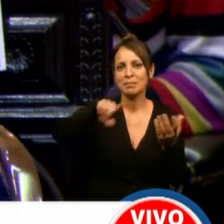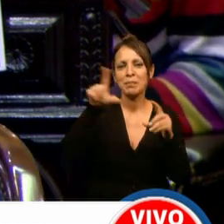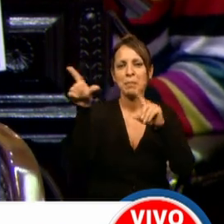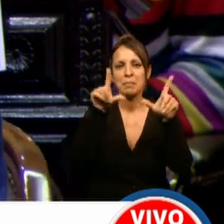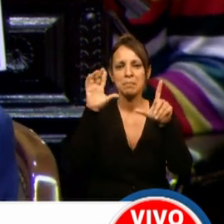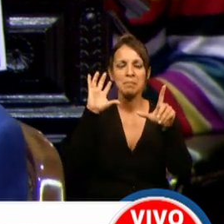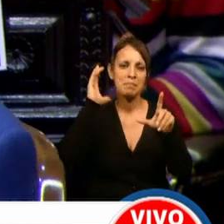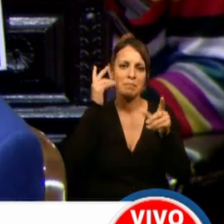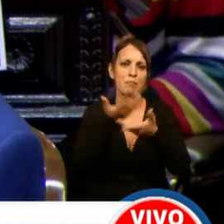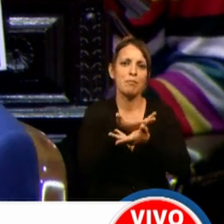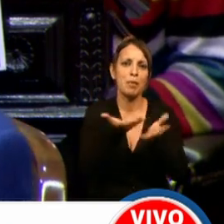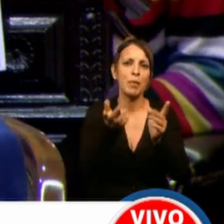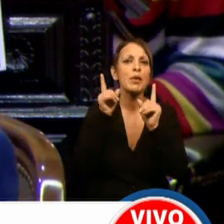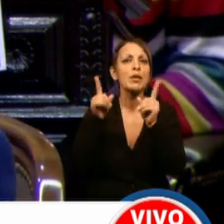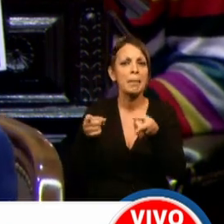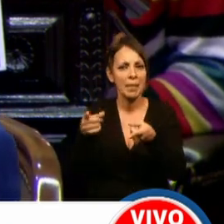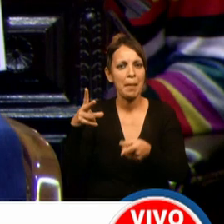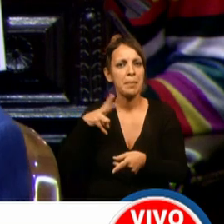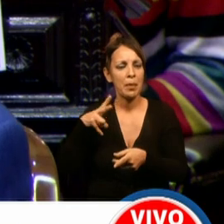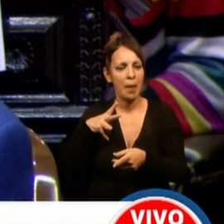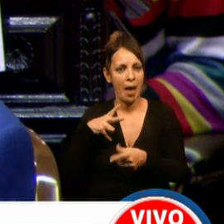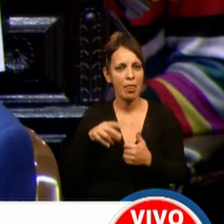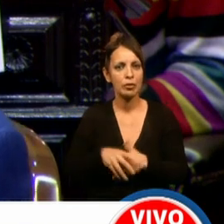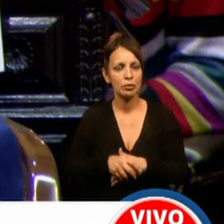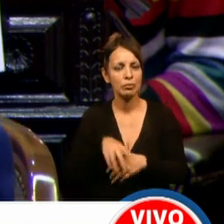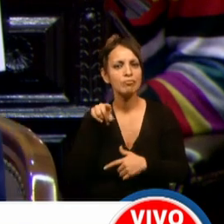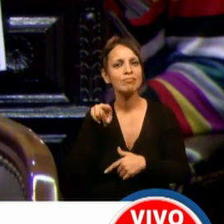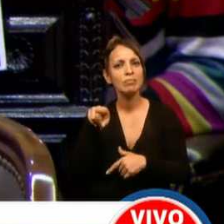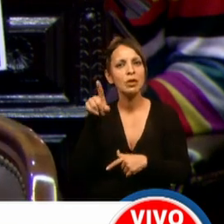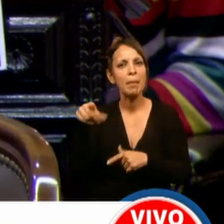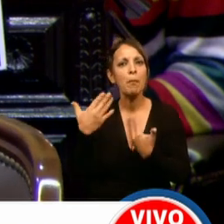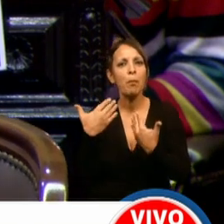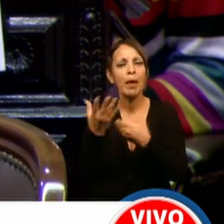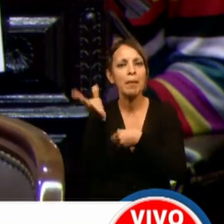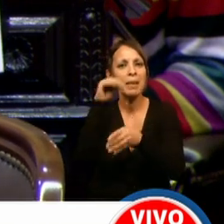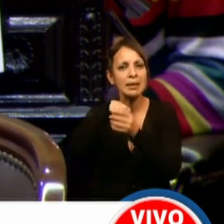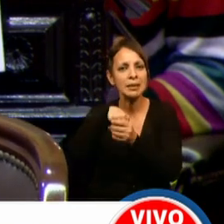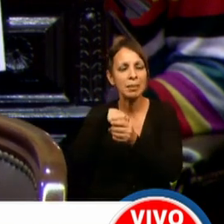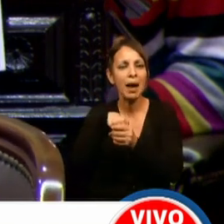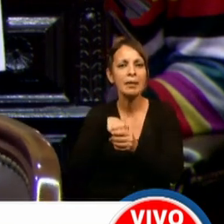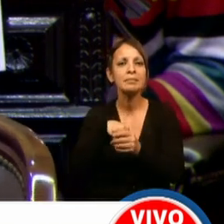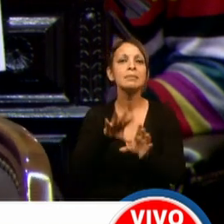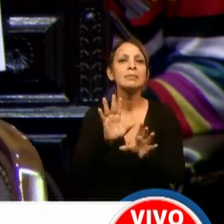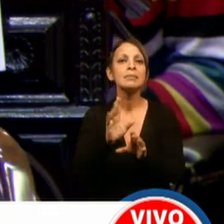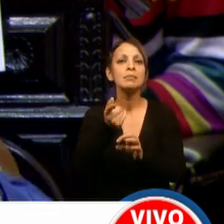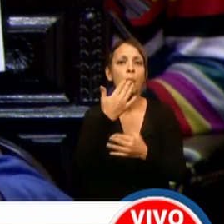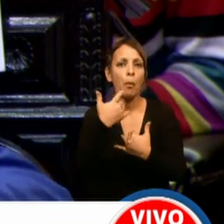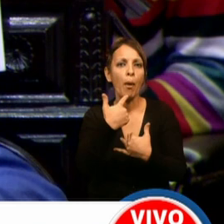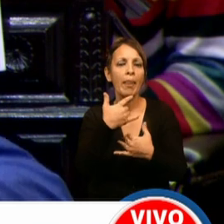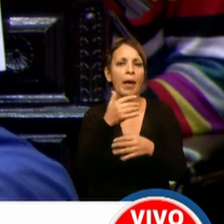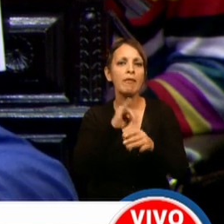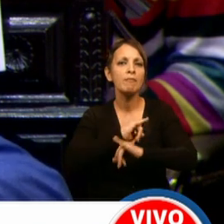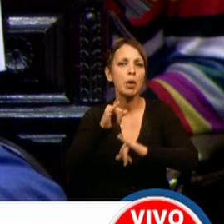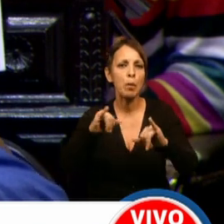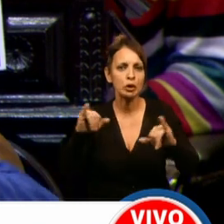para los medios privados con fines de lucro sin fines de lucro van a poder participar si están interesados en ingresar en un régimen de promoción